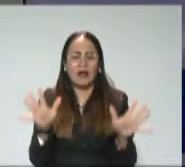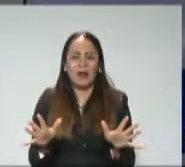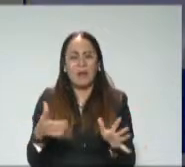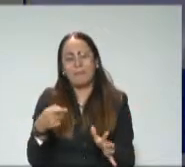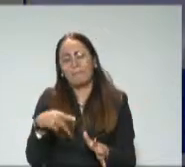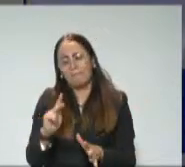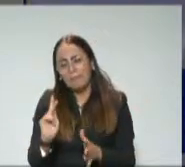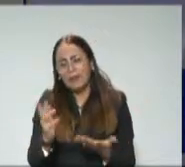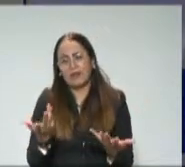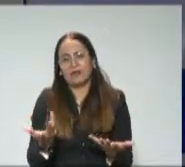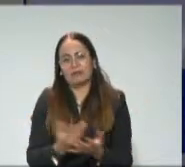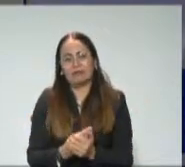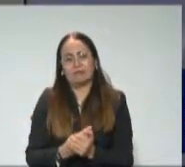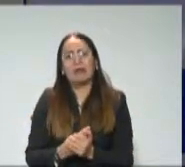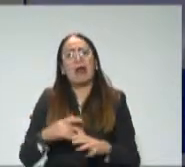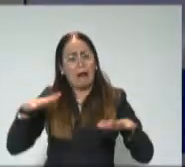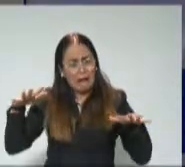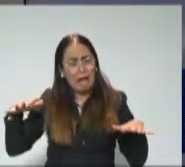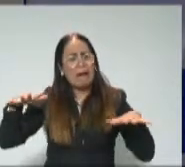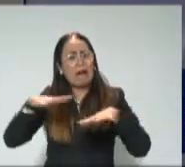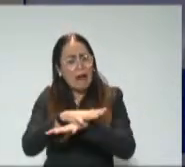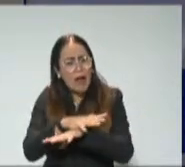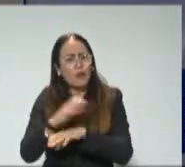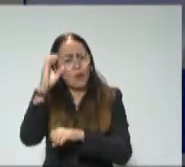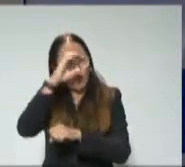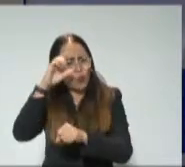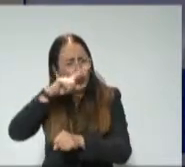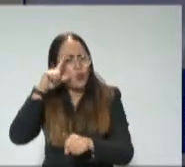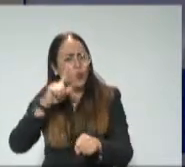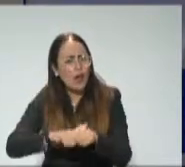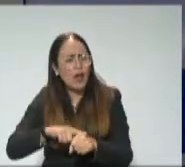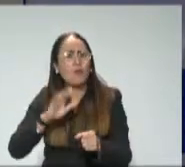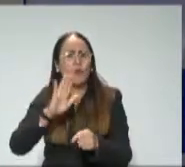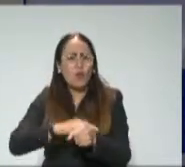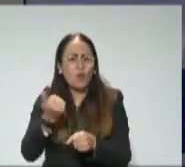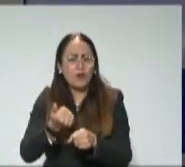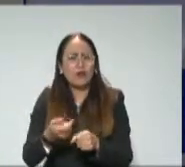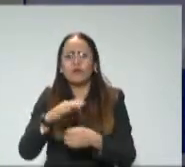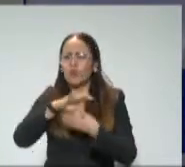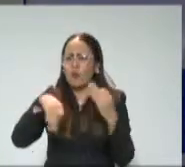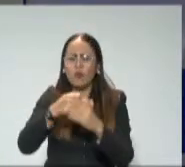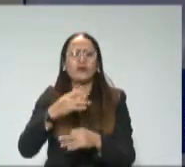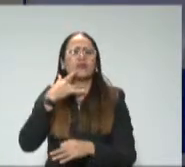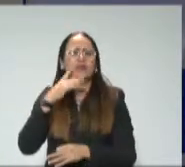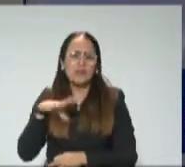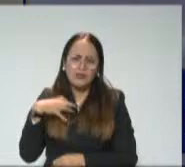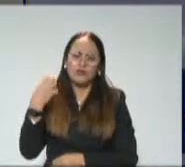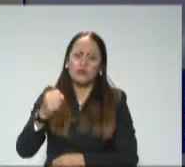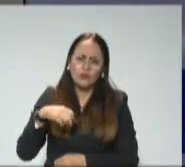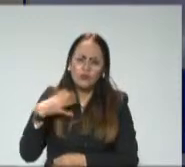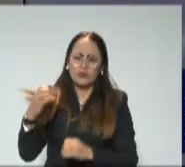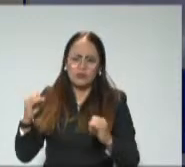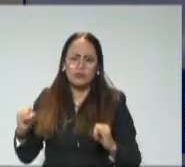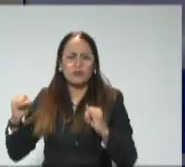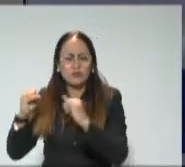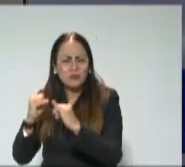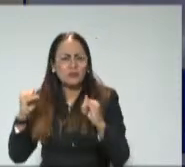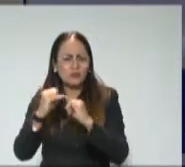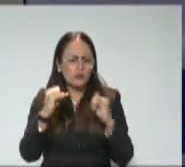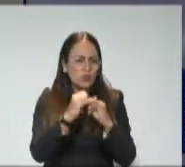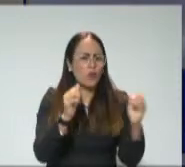como estamos de una transformación cultural resultado de este esfuerzo institucional y